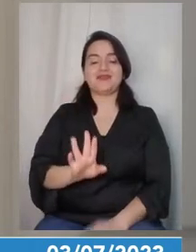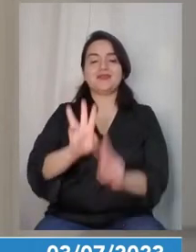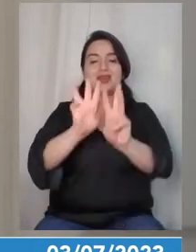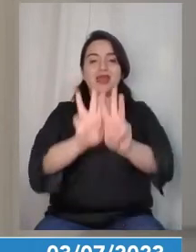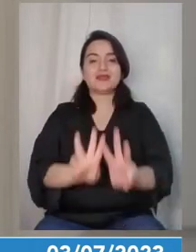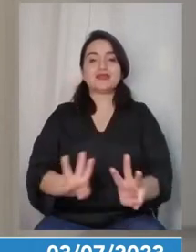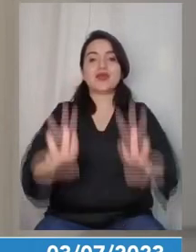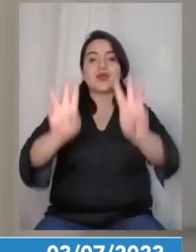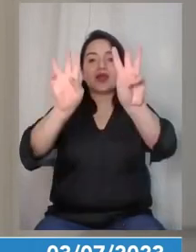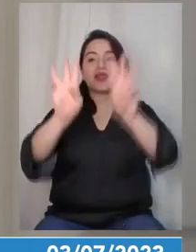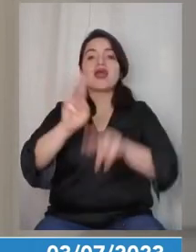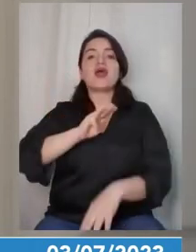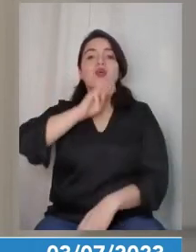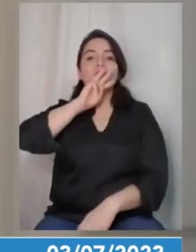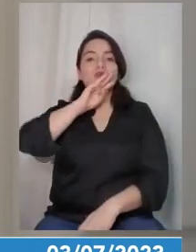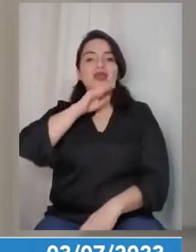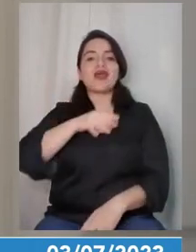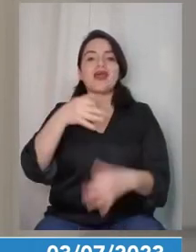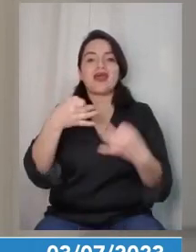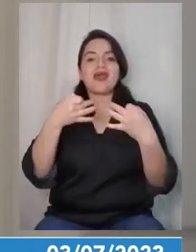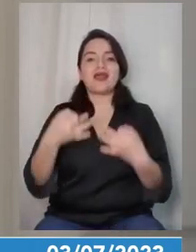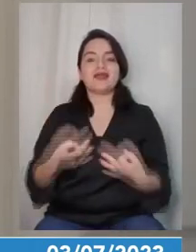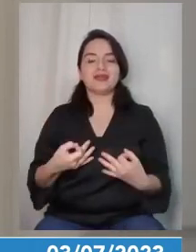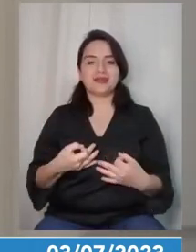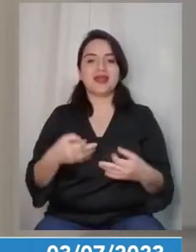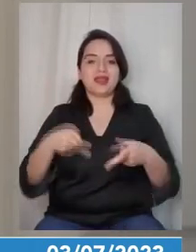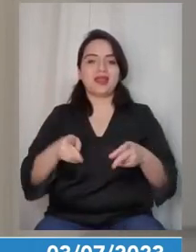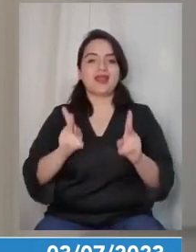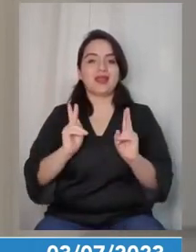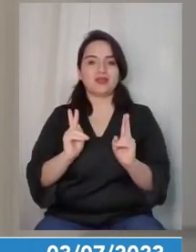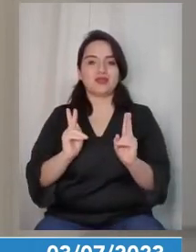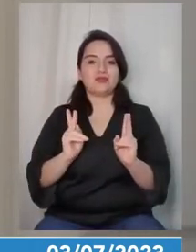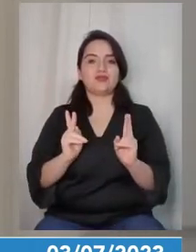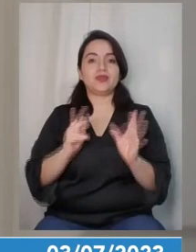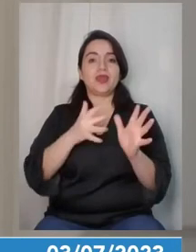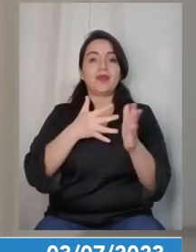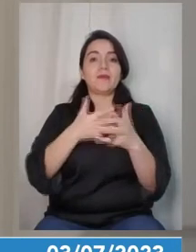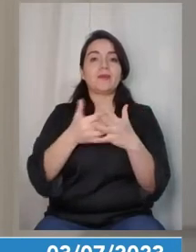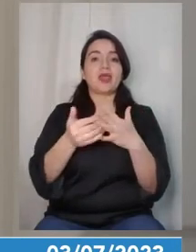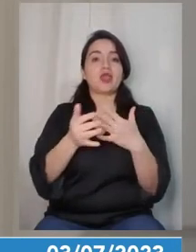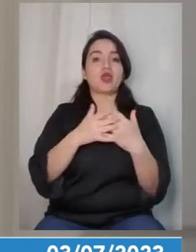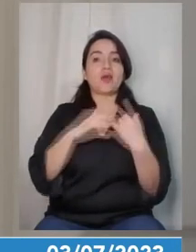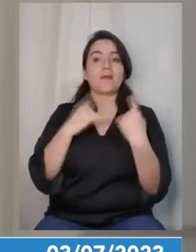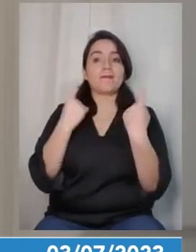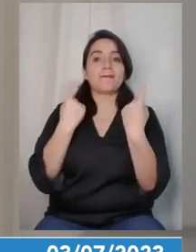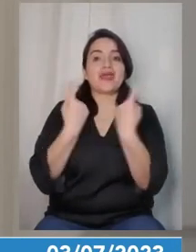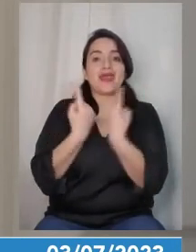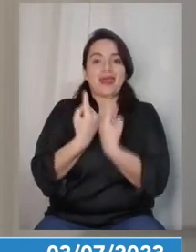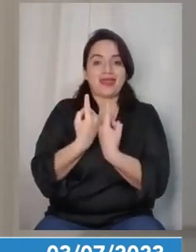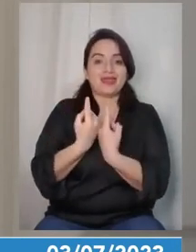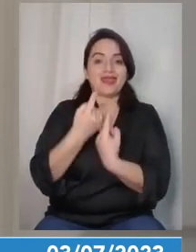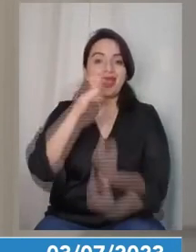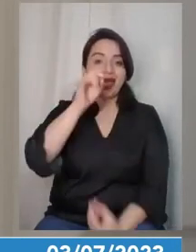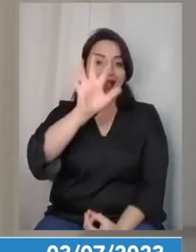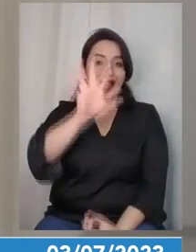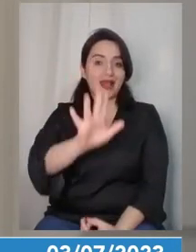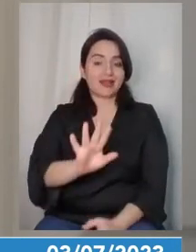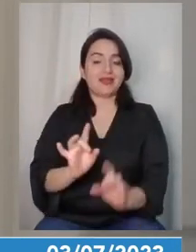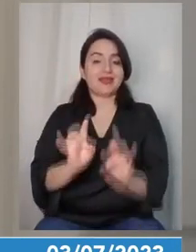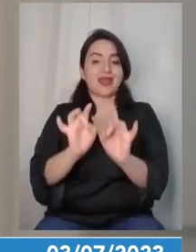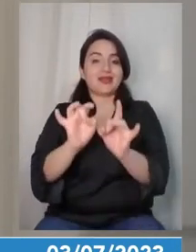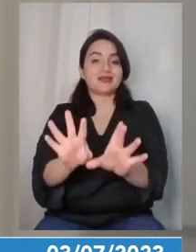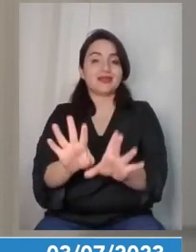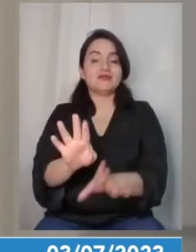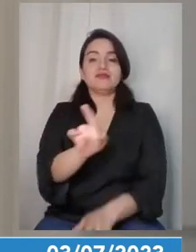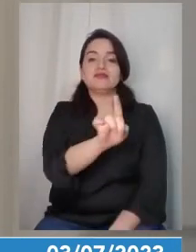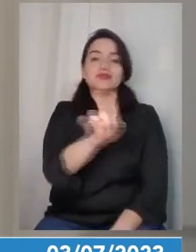garantizar este derecho. Y es a un medio ambiente, ¿no es cierto?, con esas características y no al hecho de vivir en un medio